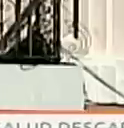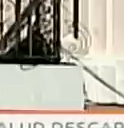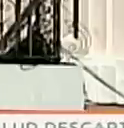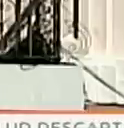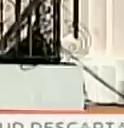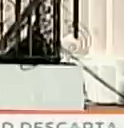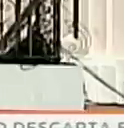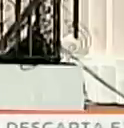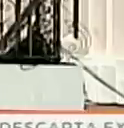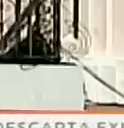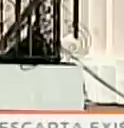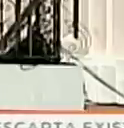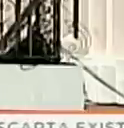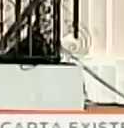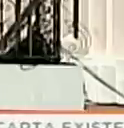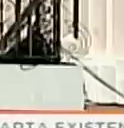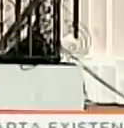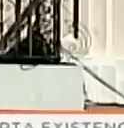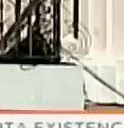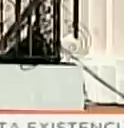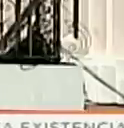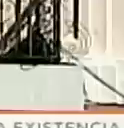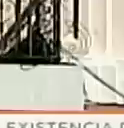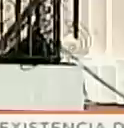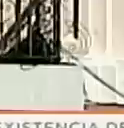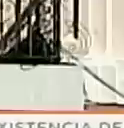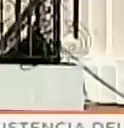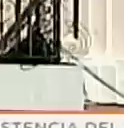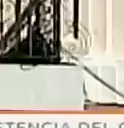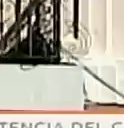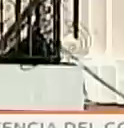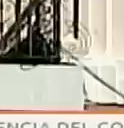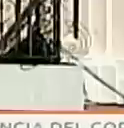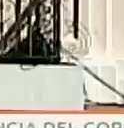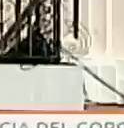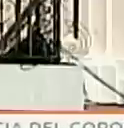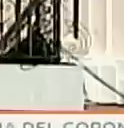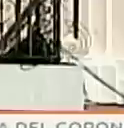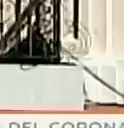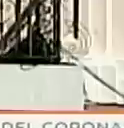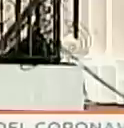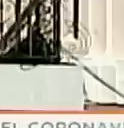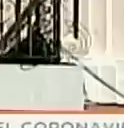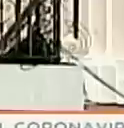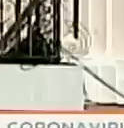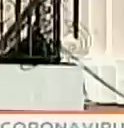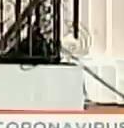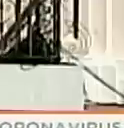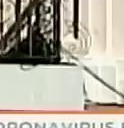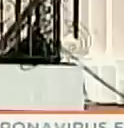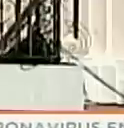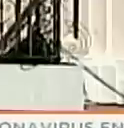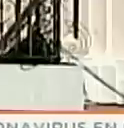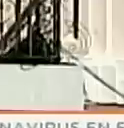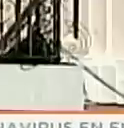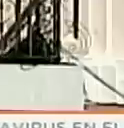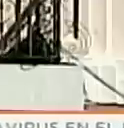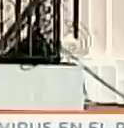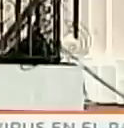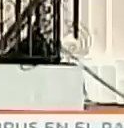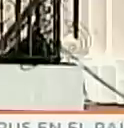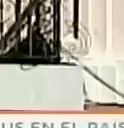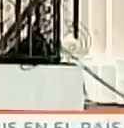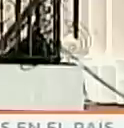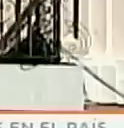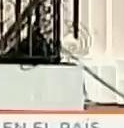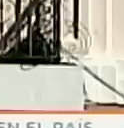muerte. Y les digo, nos vemos en un año para celebrar la vida, la